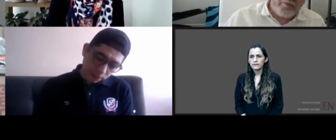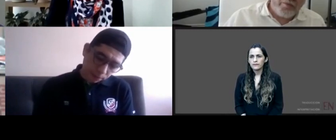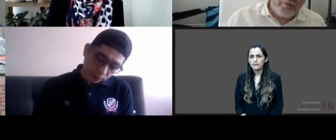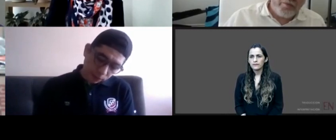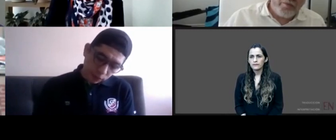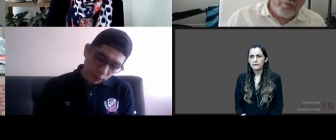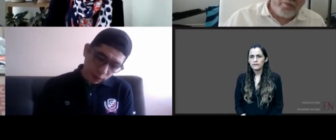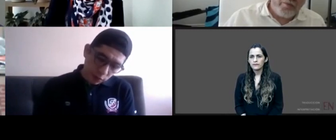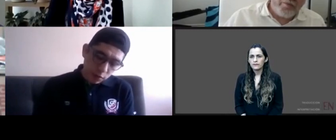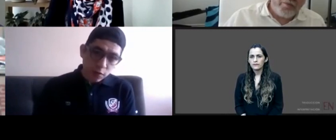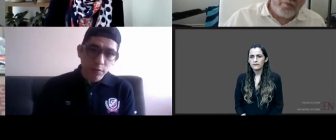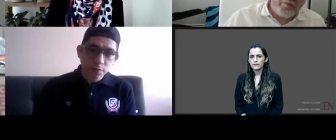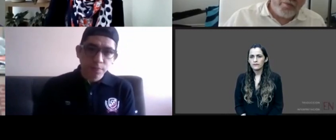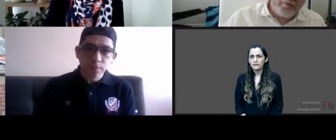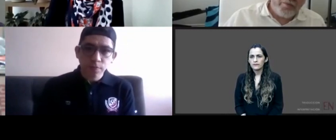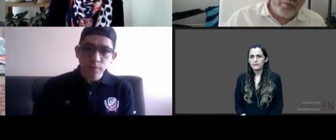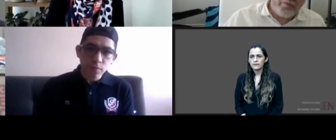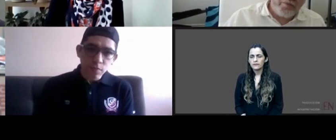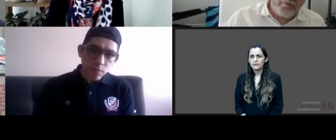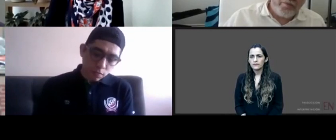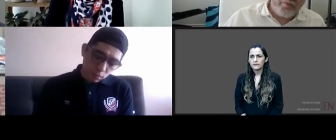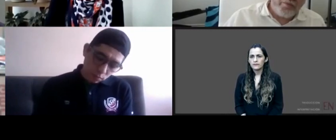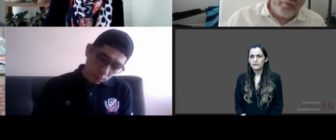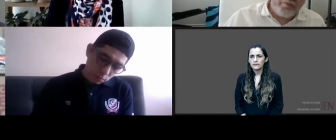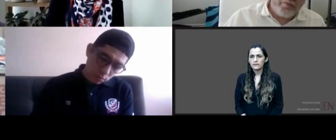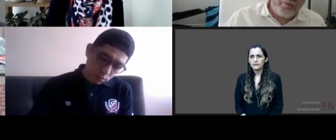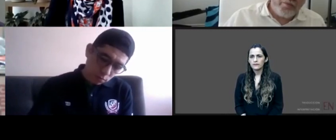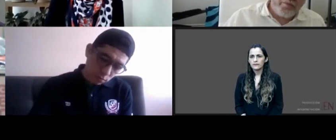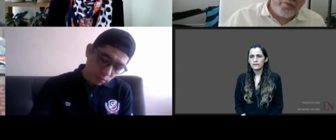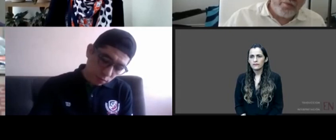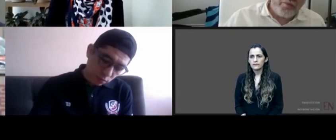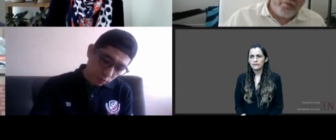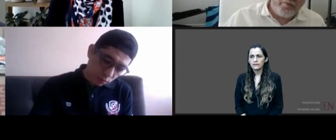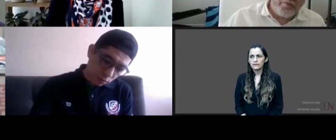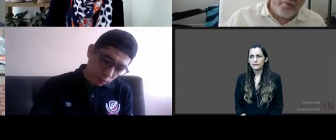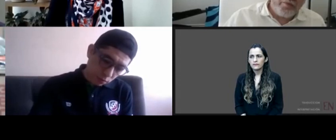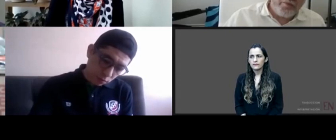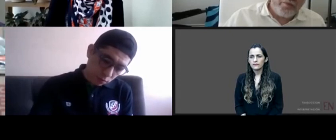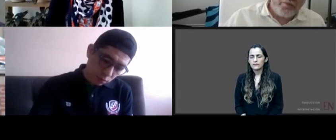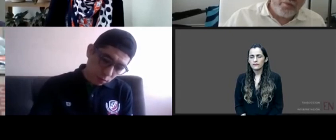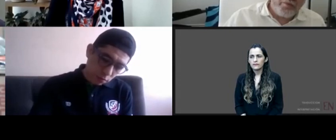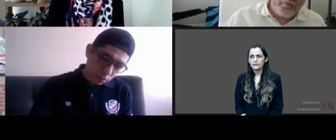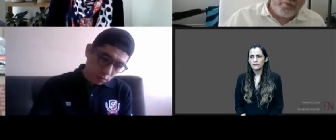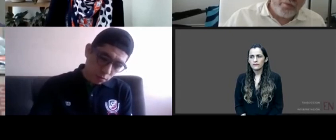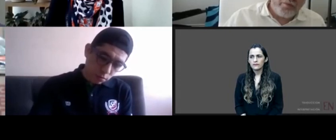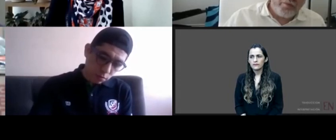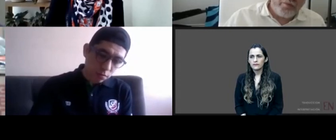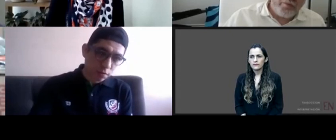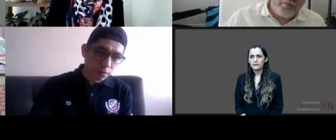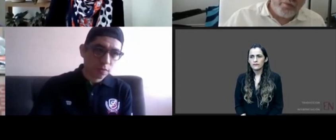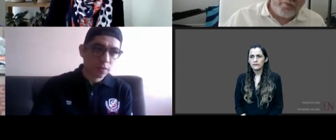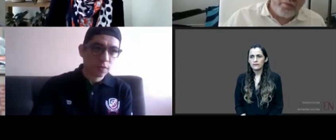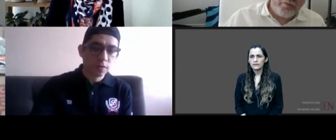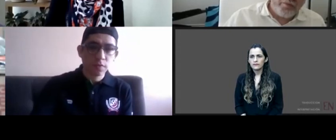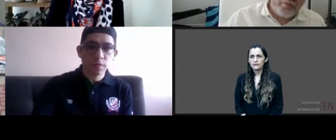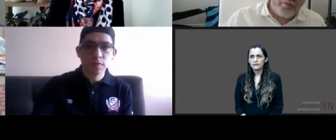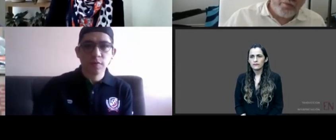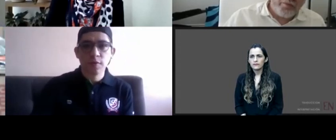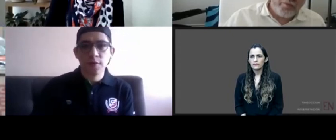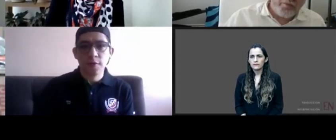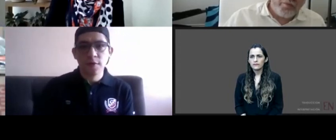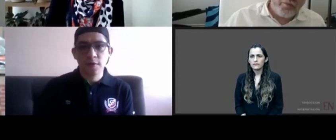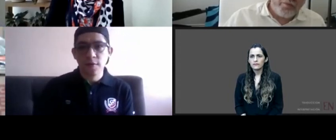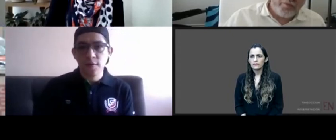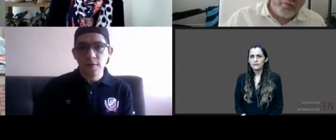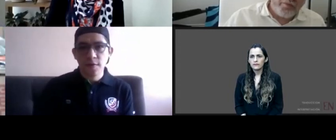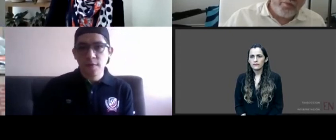tasitive huan ticpaniwia se weyi tipet. Tiquiluia totensom. Juan, un poco